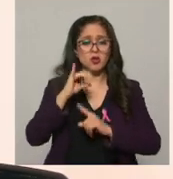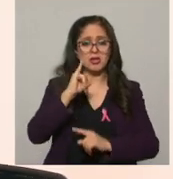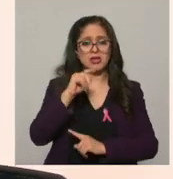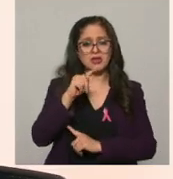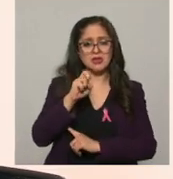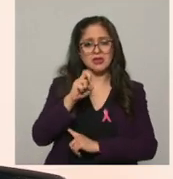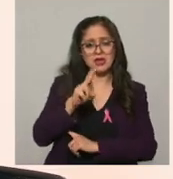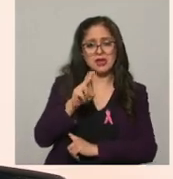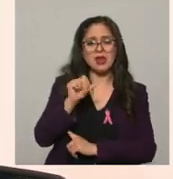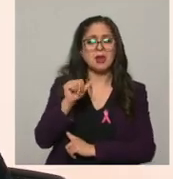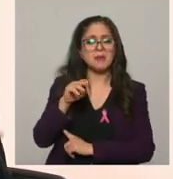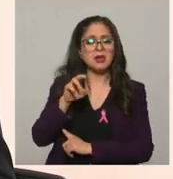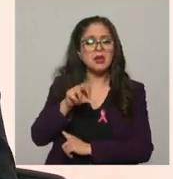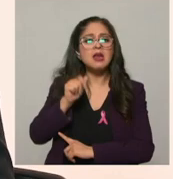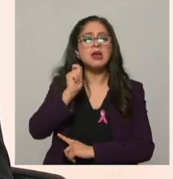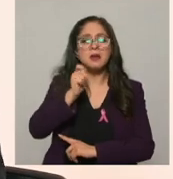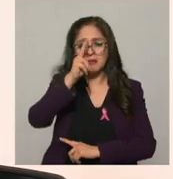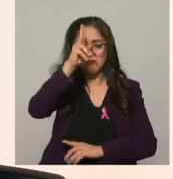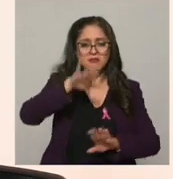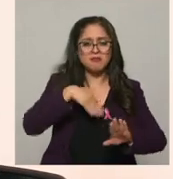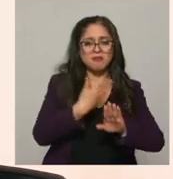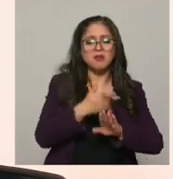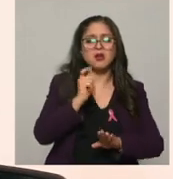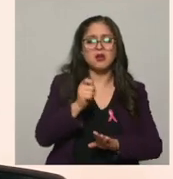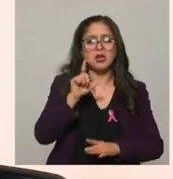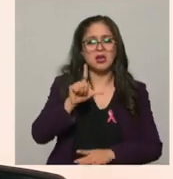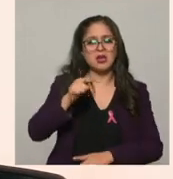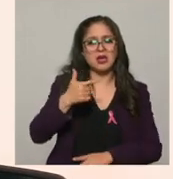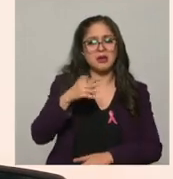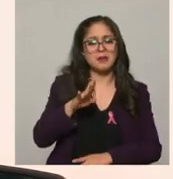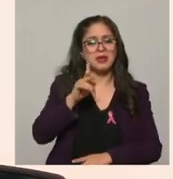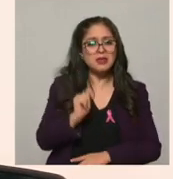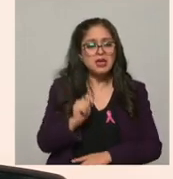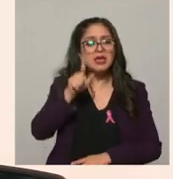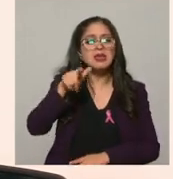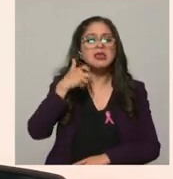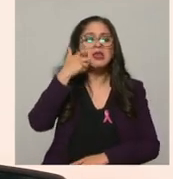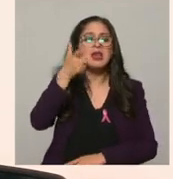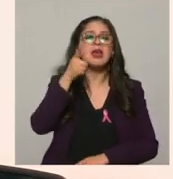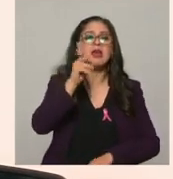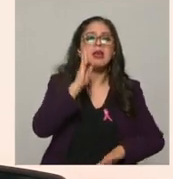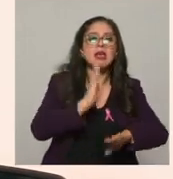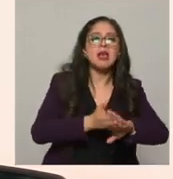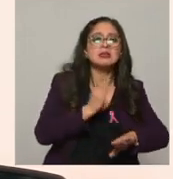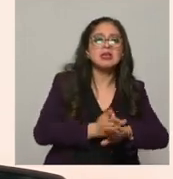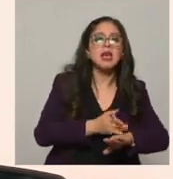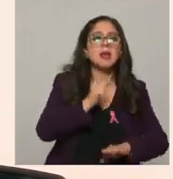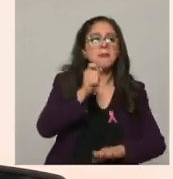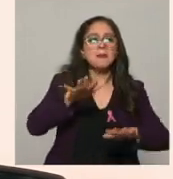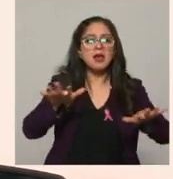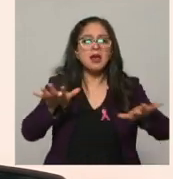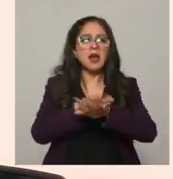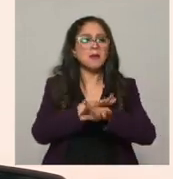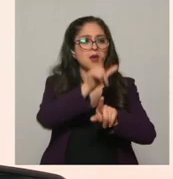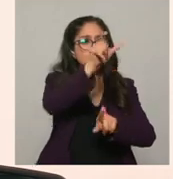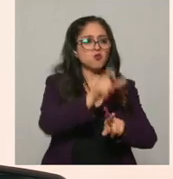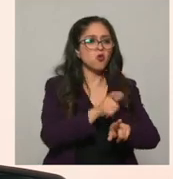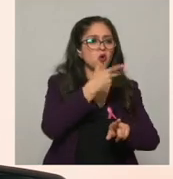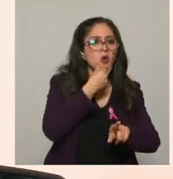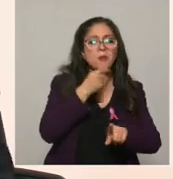menciona que la violencia contra las personas LGBT busca castigar a todas aquellas personas que se alejen del binario de género, de las